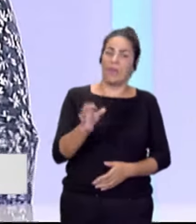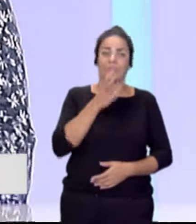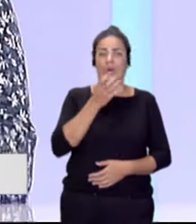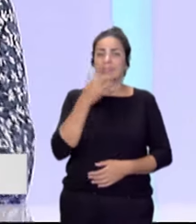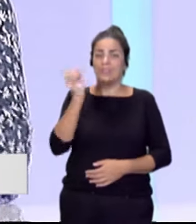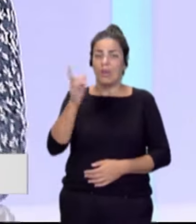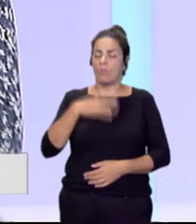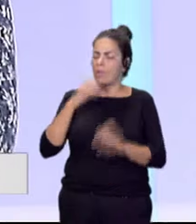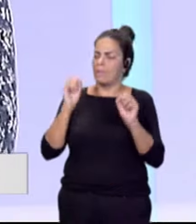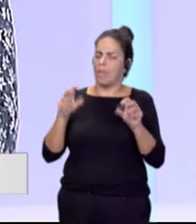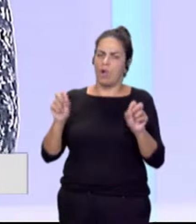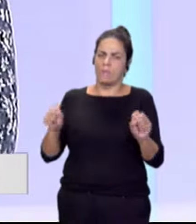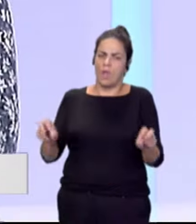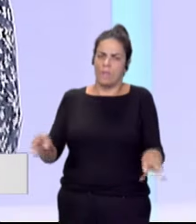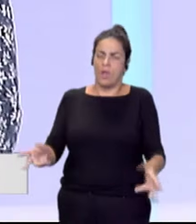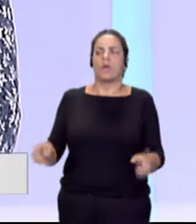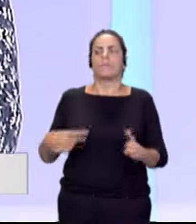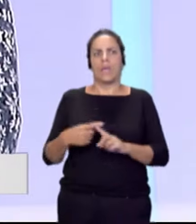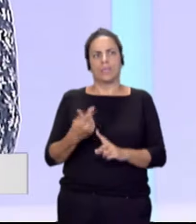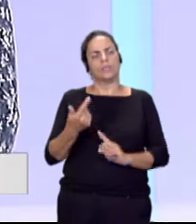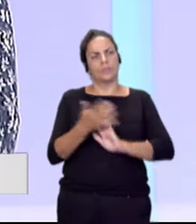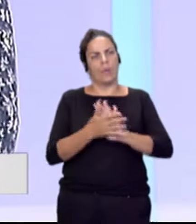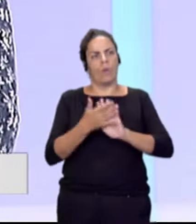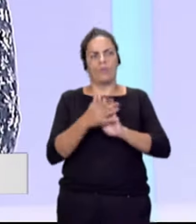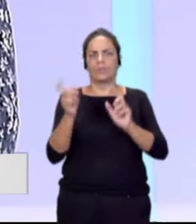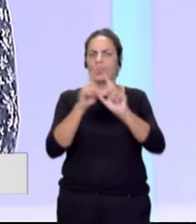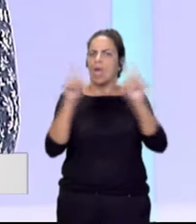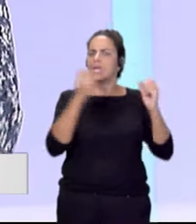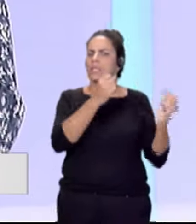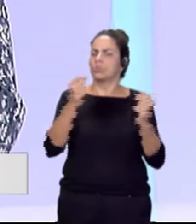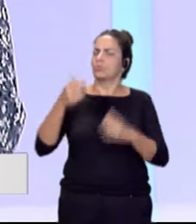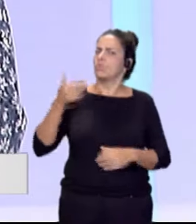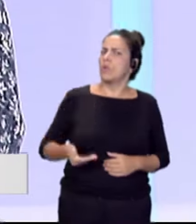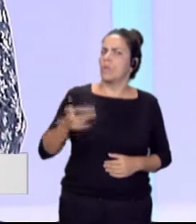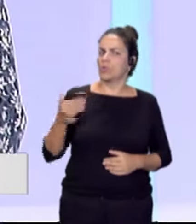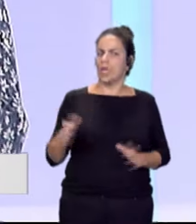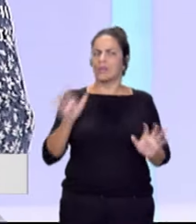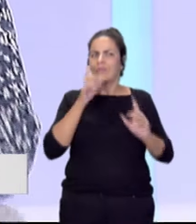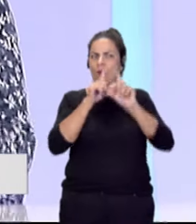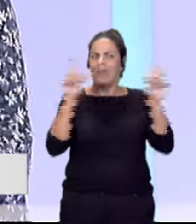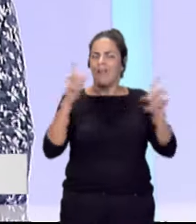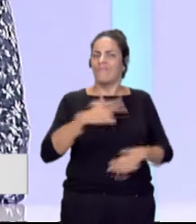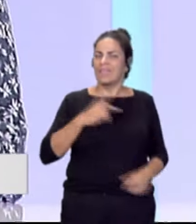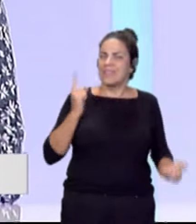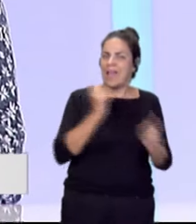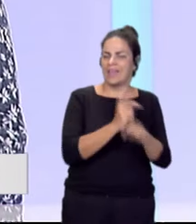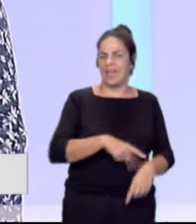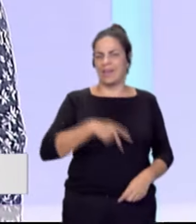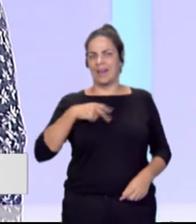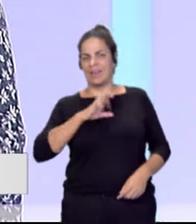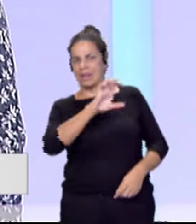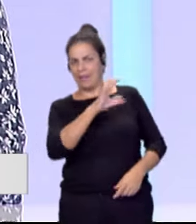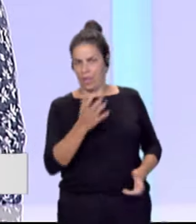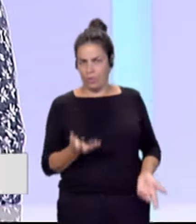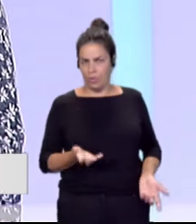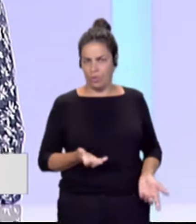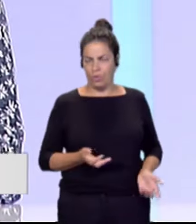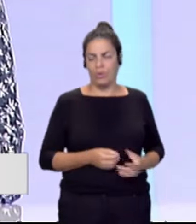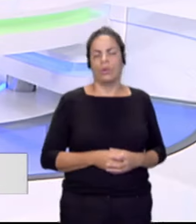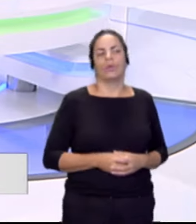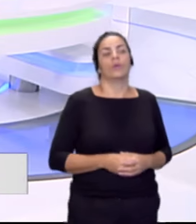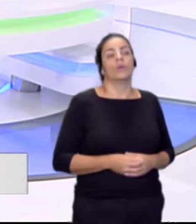y estamos jugando con una institución muy, muy importante, la Fiscalía General del Estado. Bueno, pues hoy tiene reunión el